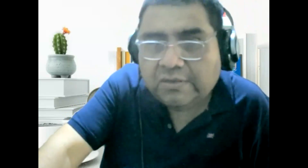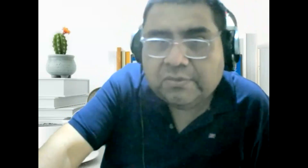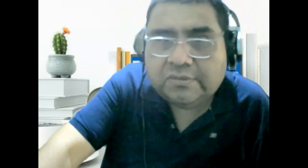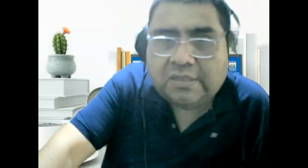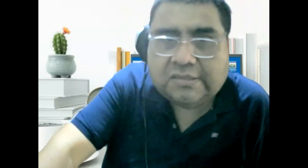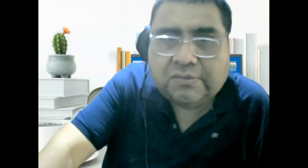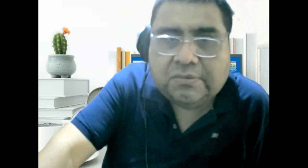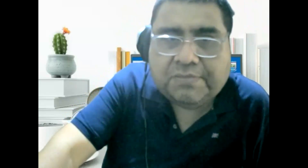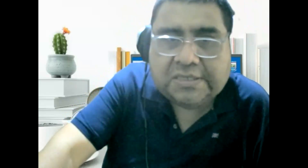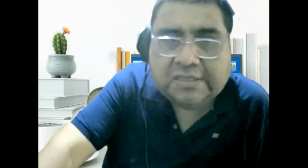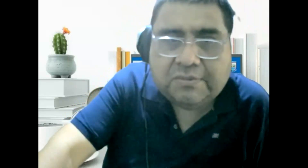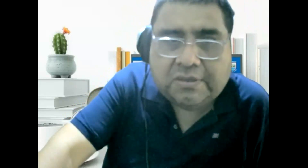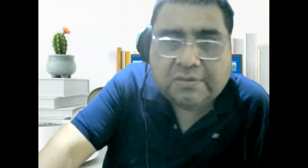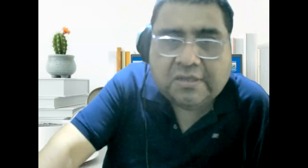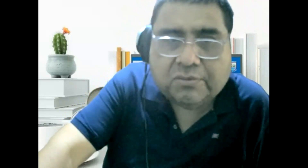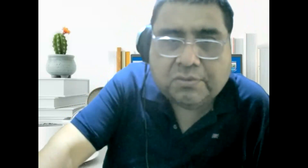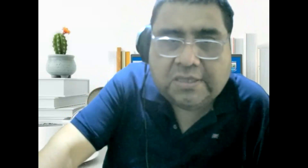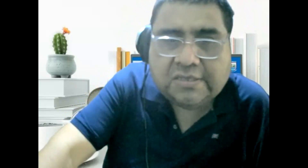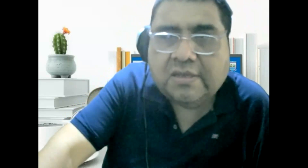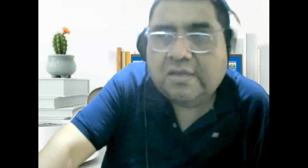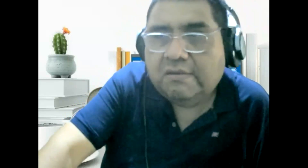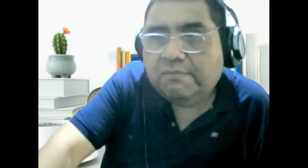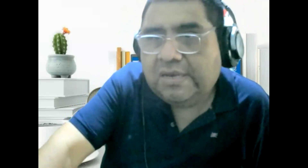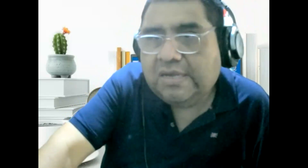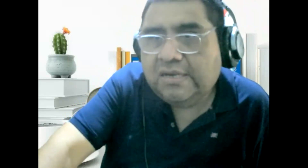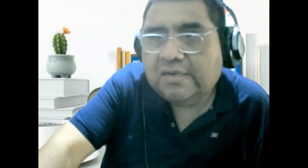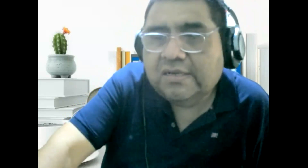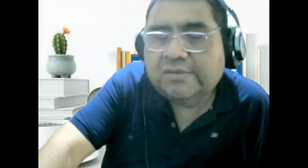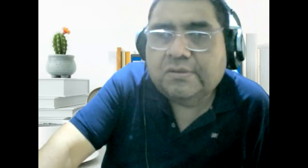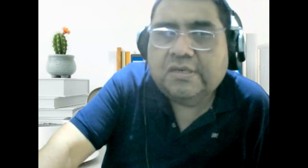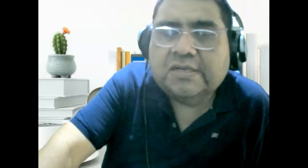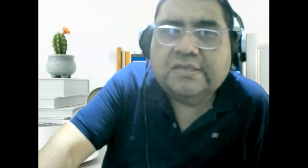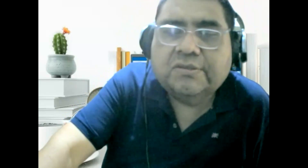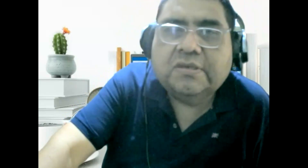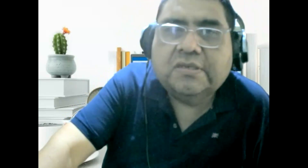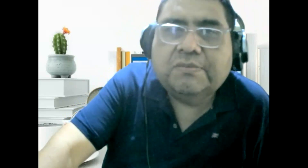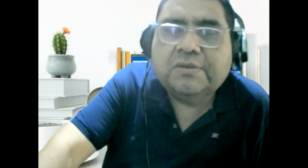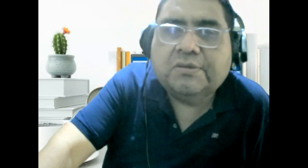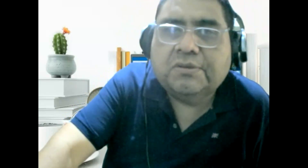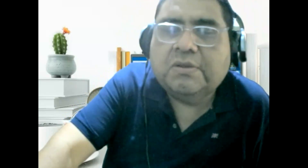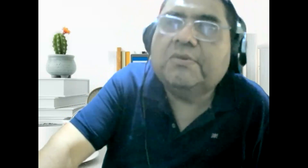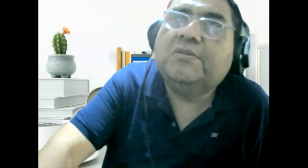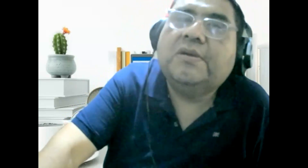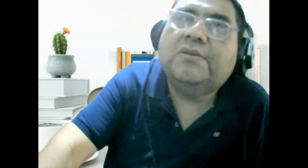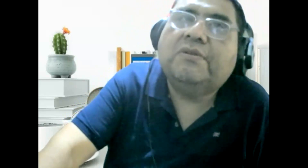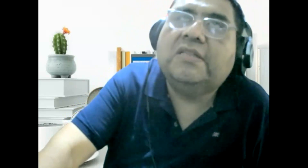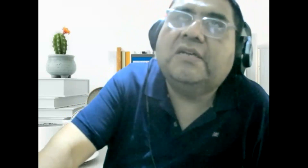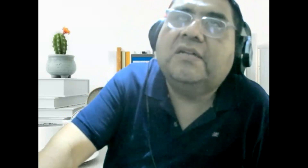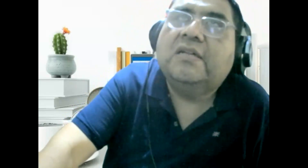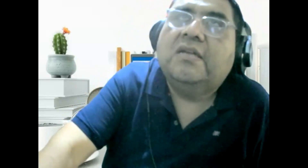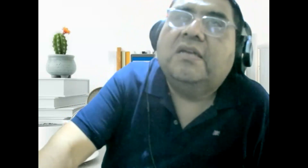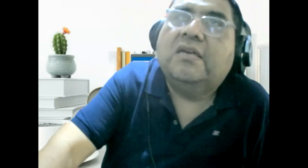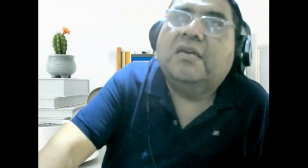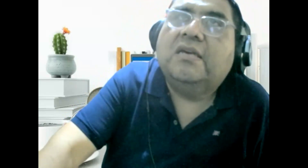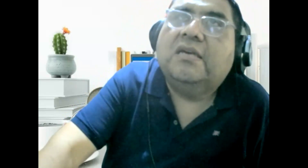Listo, chicos, dejamos la segunda parte del video que es la turbidez para el regreso del receso y así poder continuar, porque todavía nos